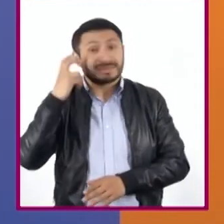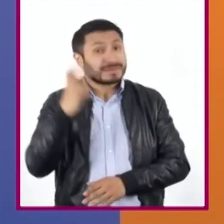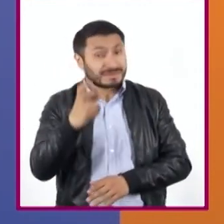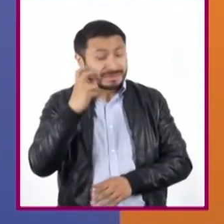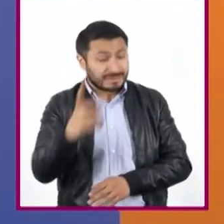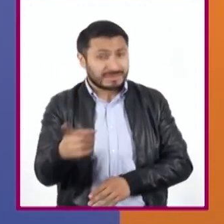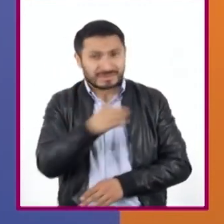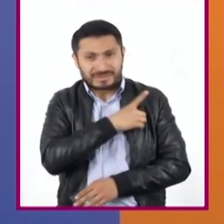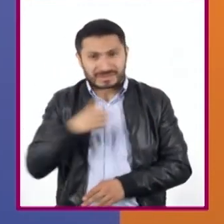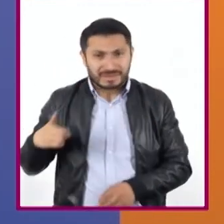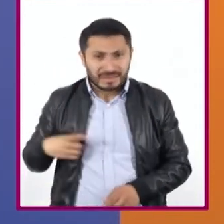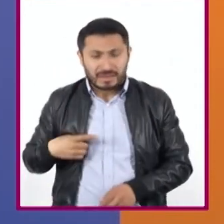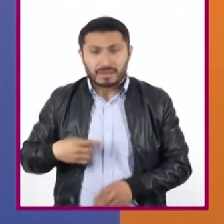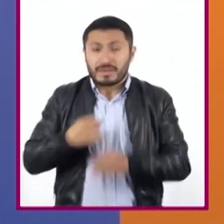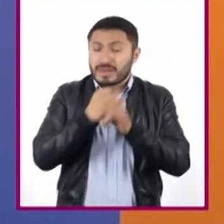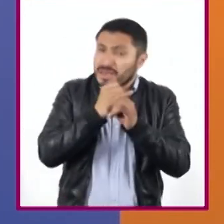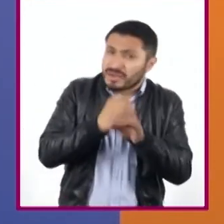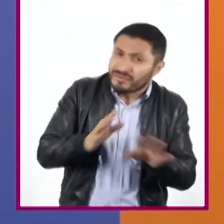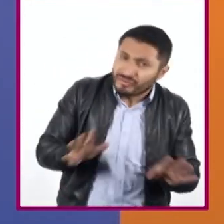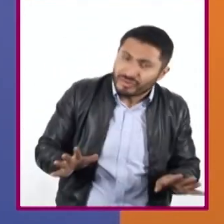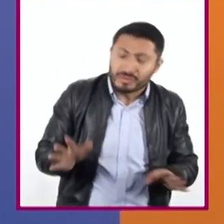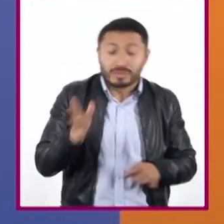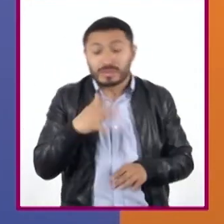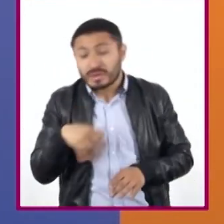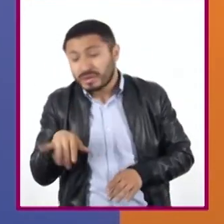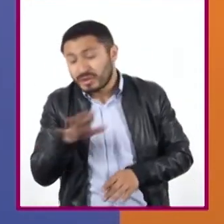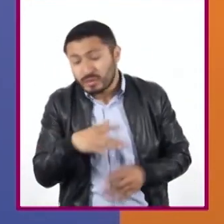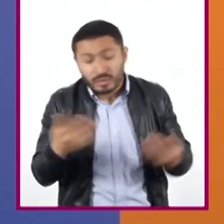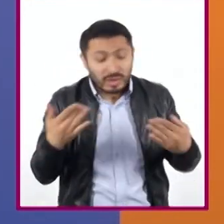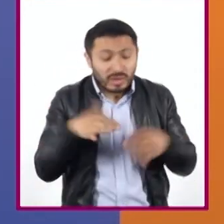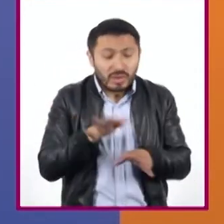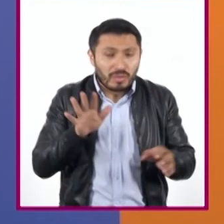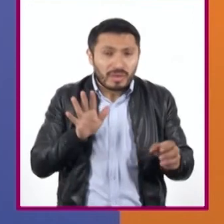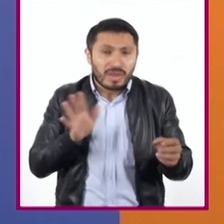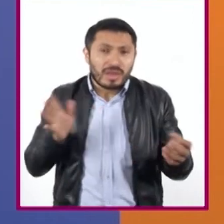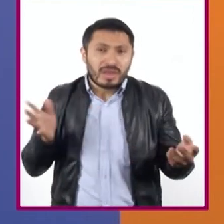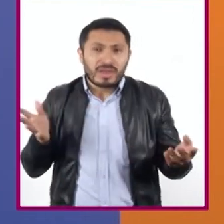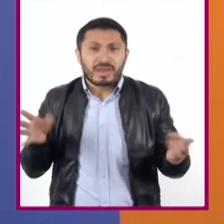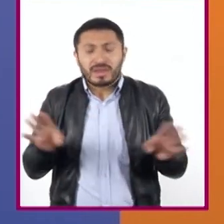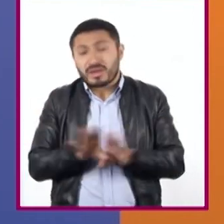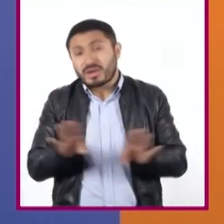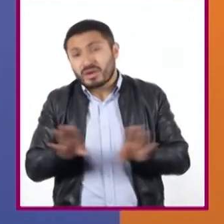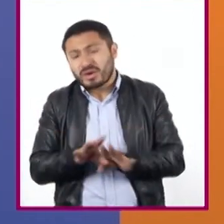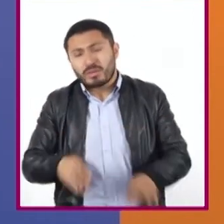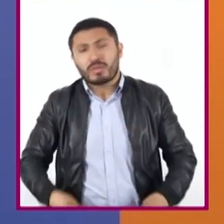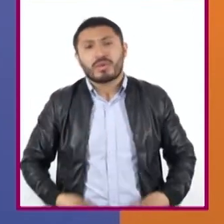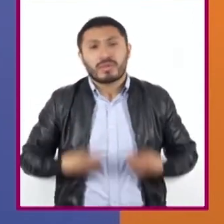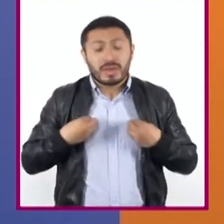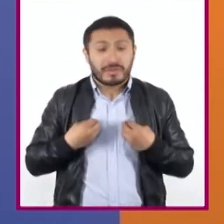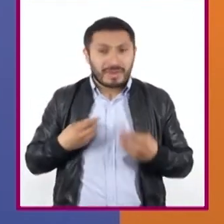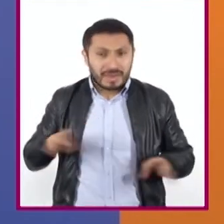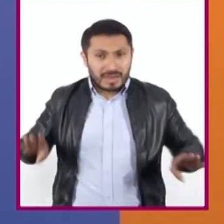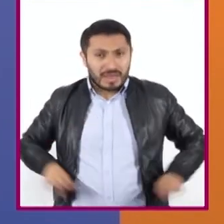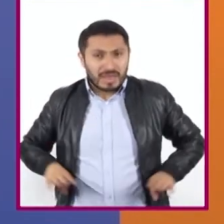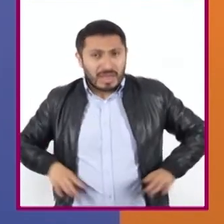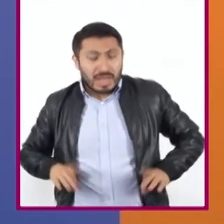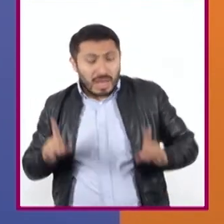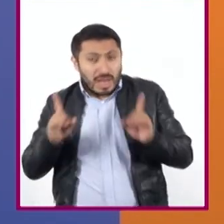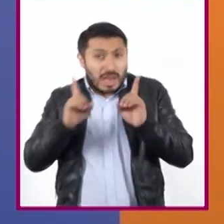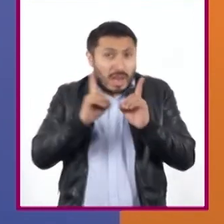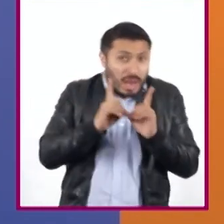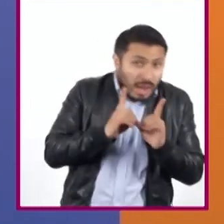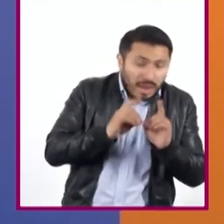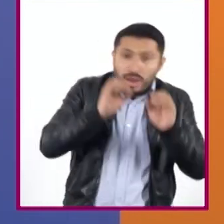tendría que apoyarse en información acerca de qué implicaría vivir una vida de pareja o